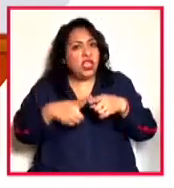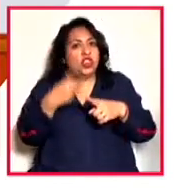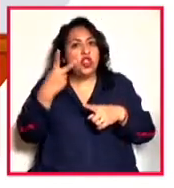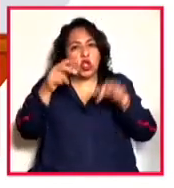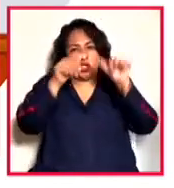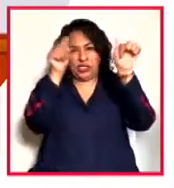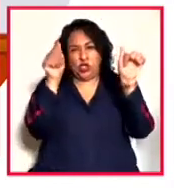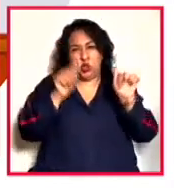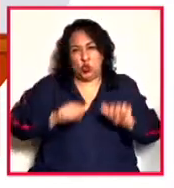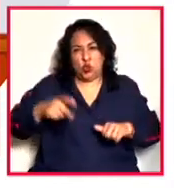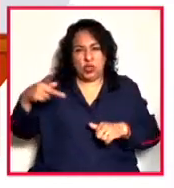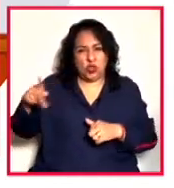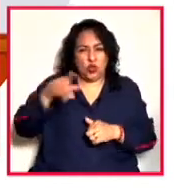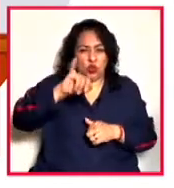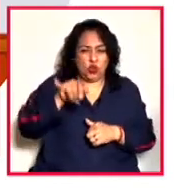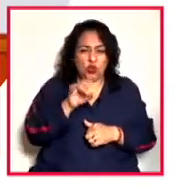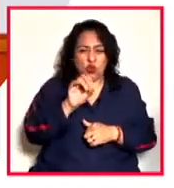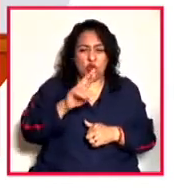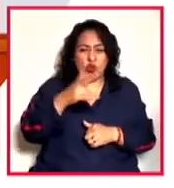de Jorge